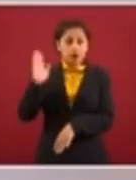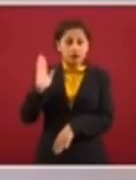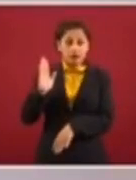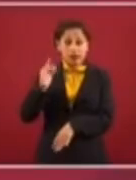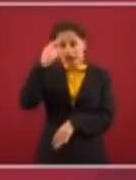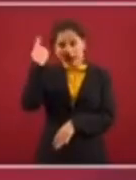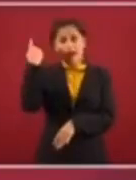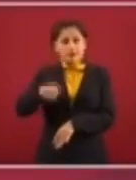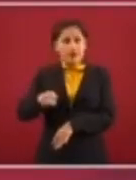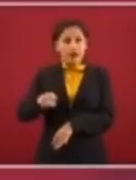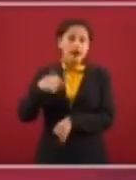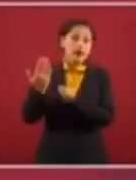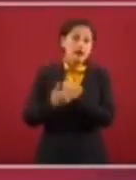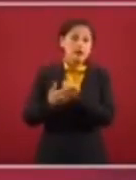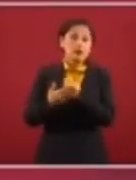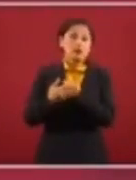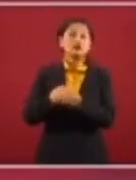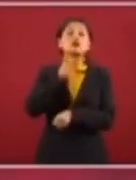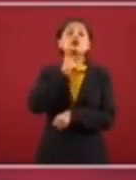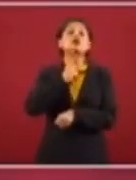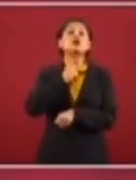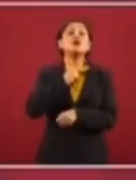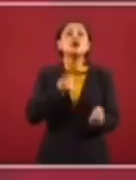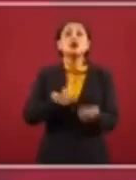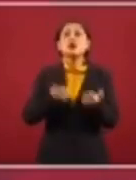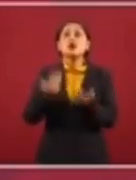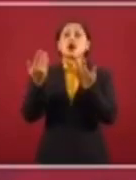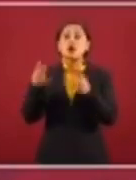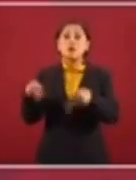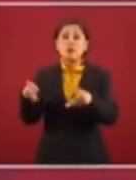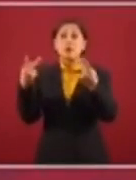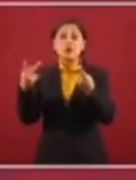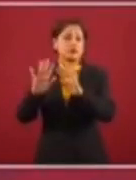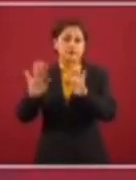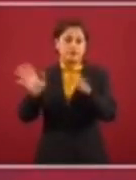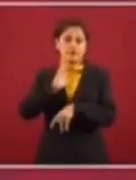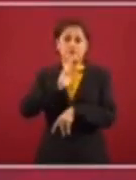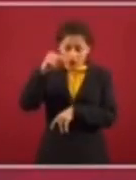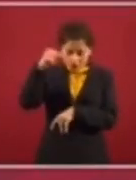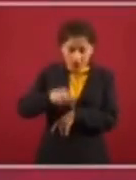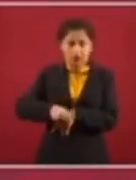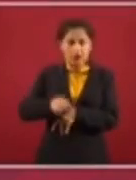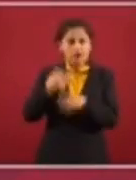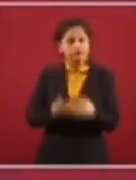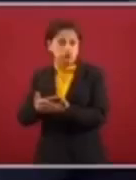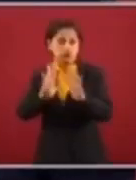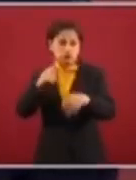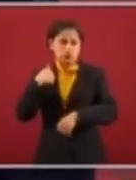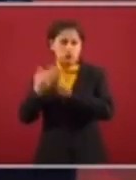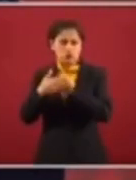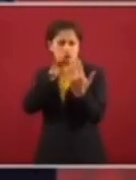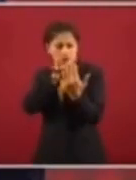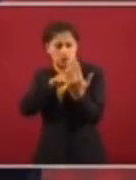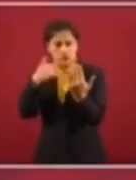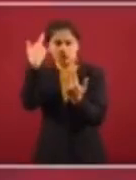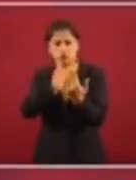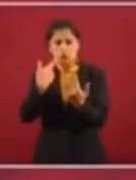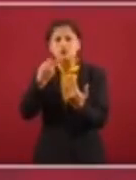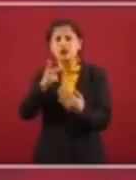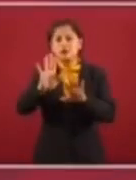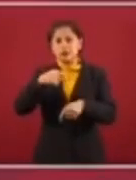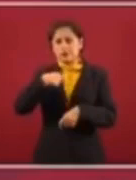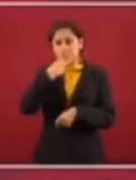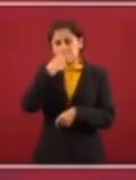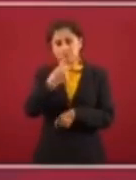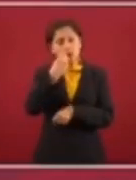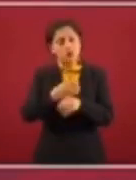depender de la venta de petróleo crudo al extranjero y producir más petróleo, mejor dicho, combustibles, gasolinas en el país. Pero sí les digo, estoy optimista,